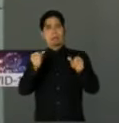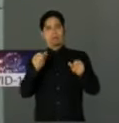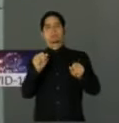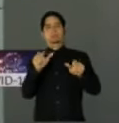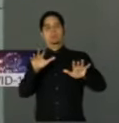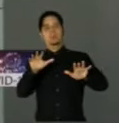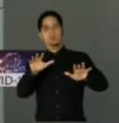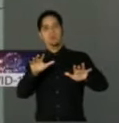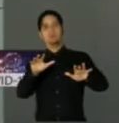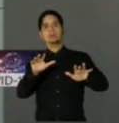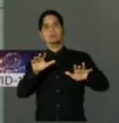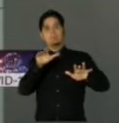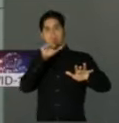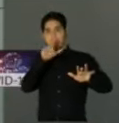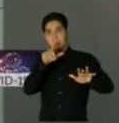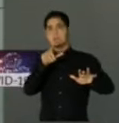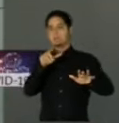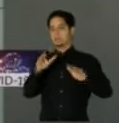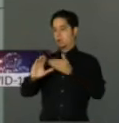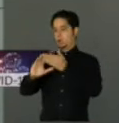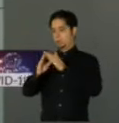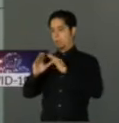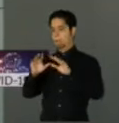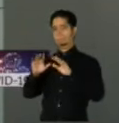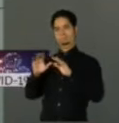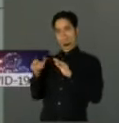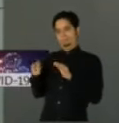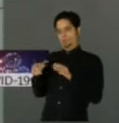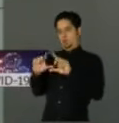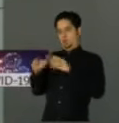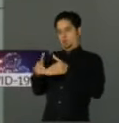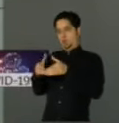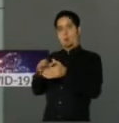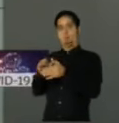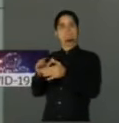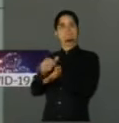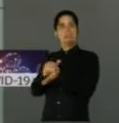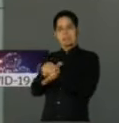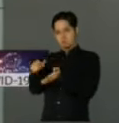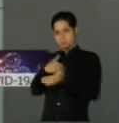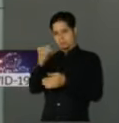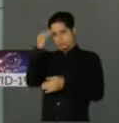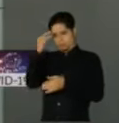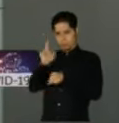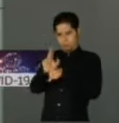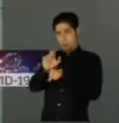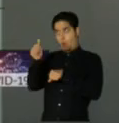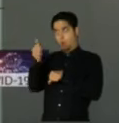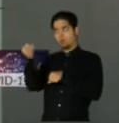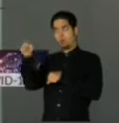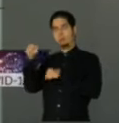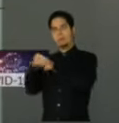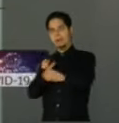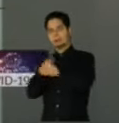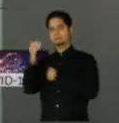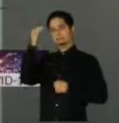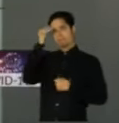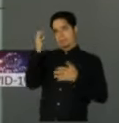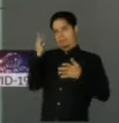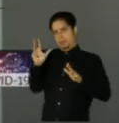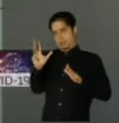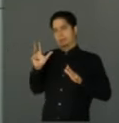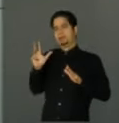Y obviamente la comunidad médica y científica tiene conocimiento de lo que se está utilizando en otros países. Y